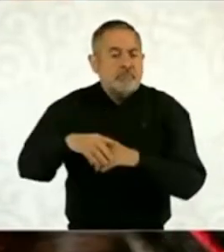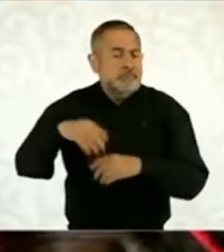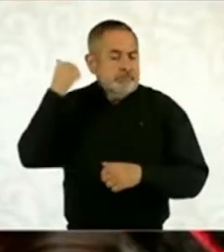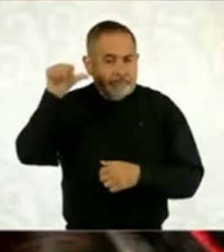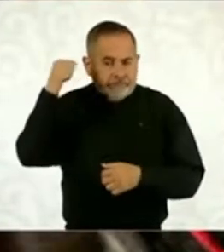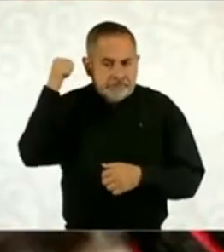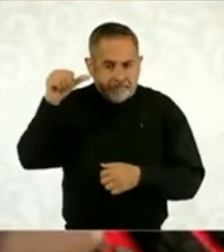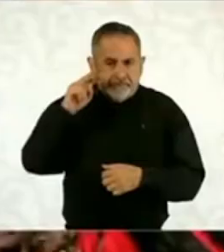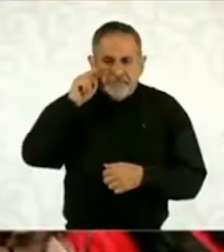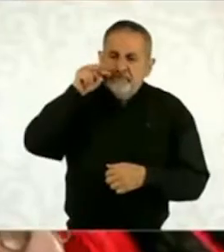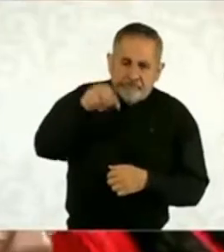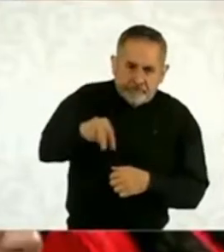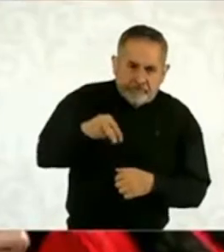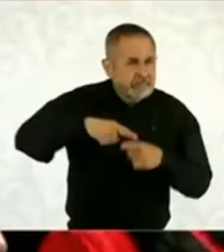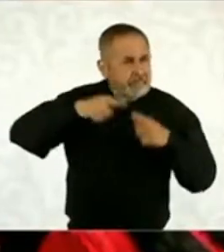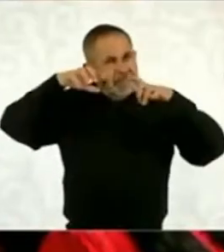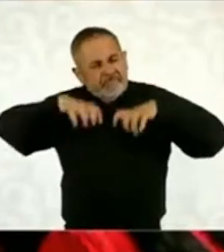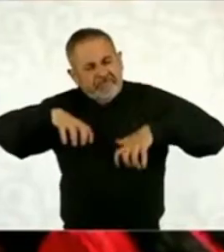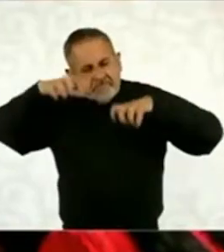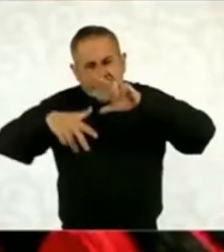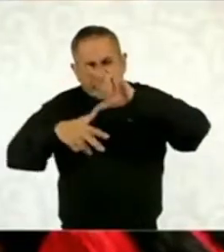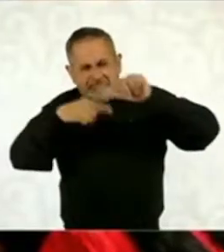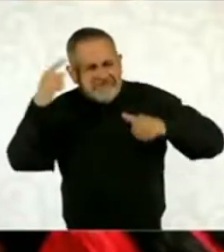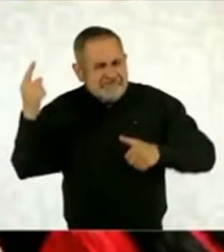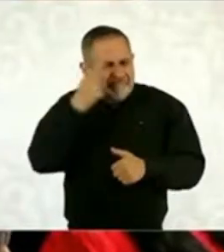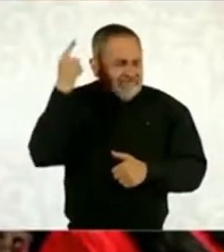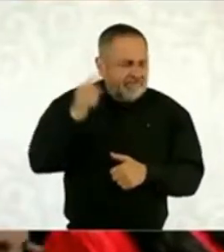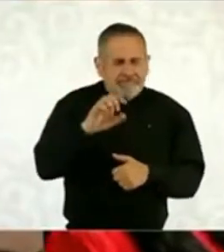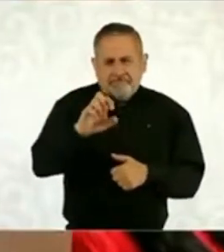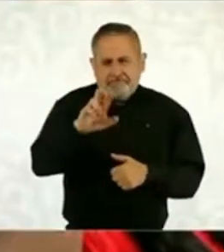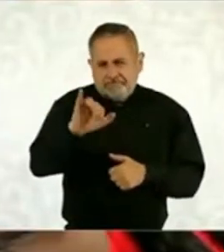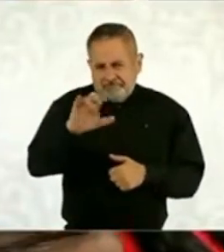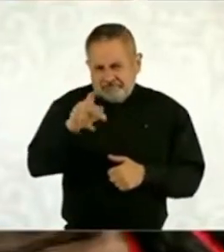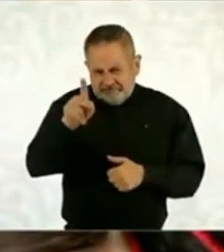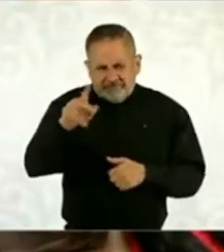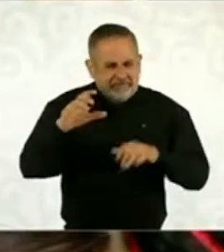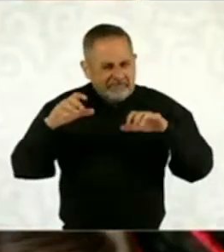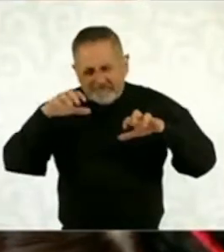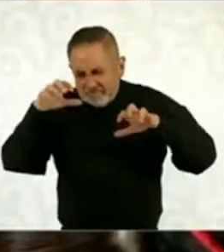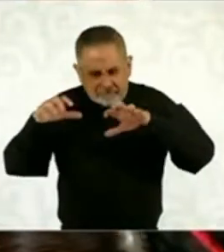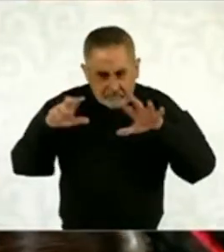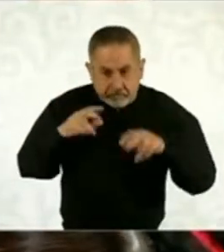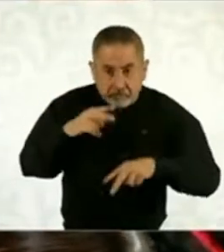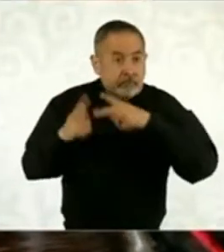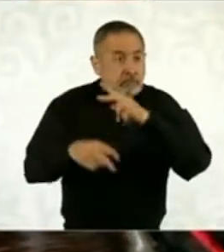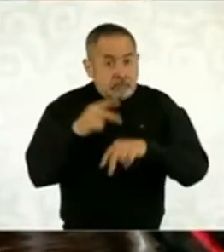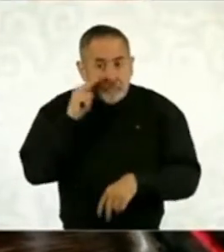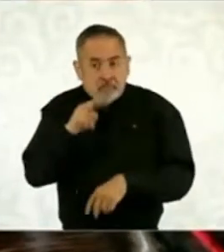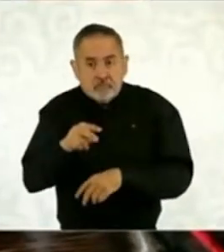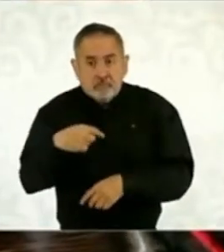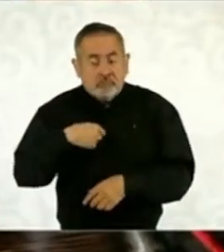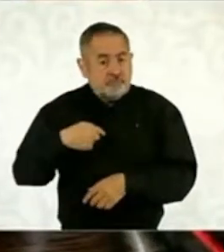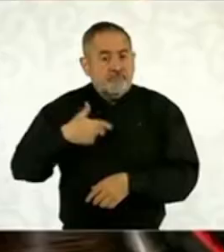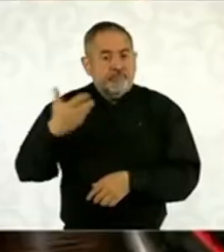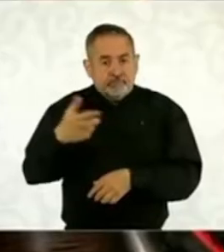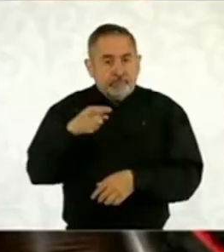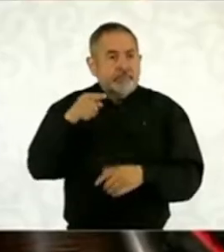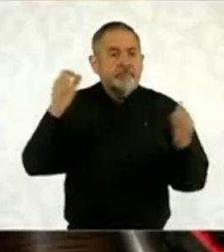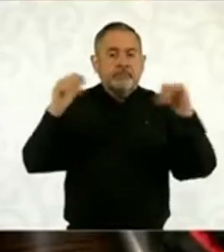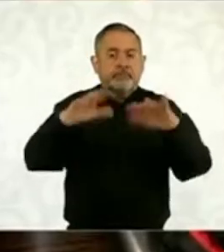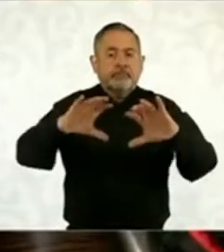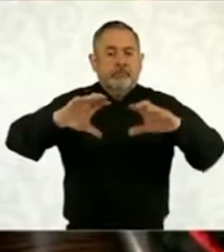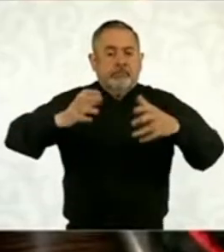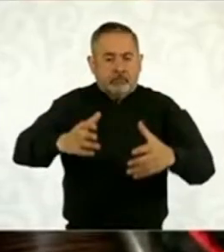Acapulco, la lluvia por el huracán Eric, y estuve en la realización del